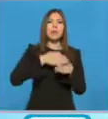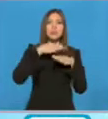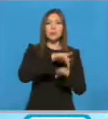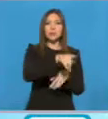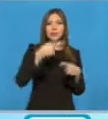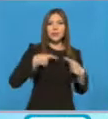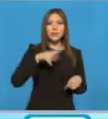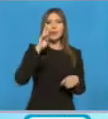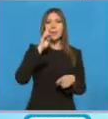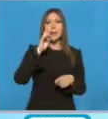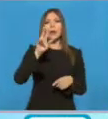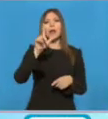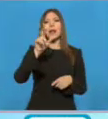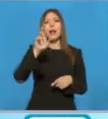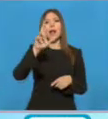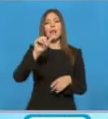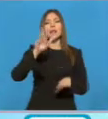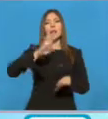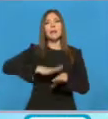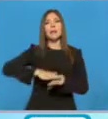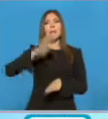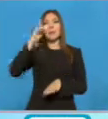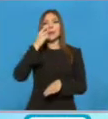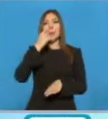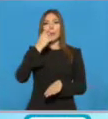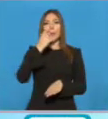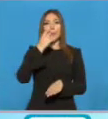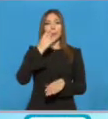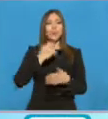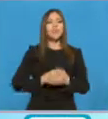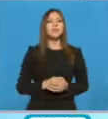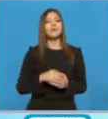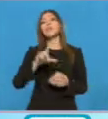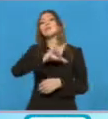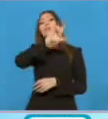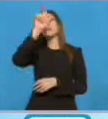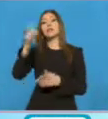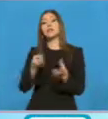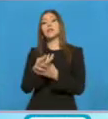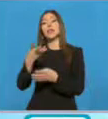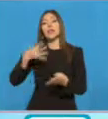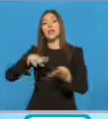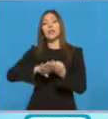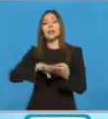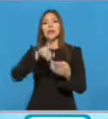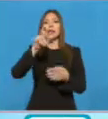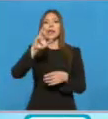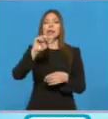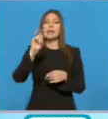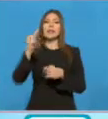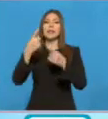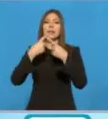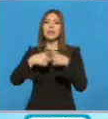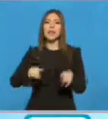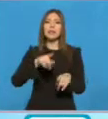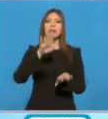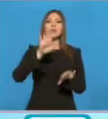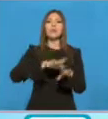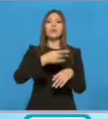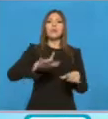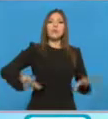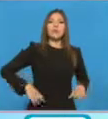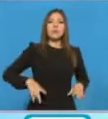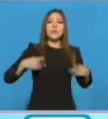letra posteriormente se vuelve más angulosa. Después de prisión. Que hemos hablado, después de prisión, que hemos hablado que esto nos hace una personalidad más difícil,